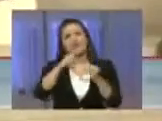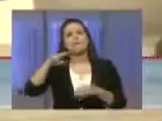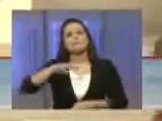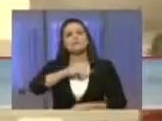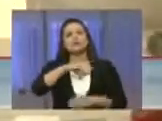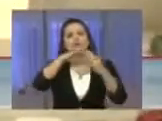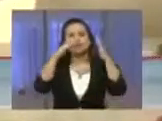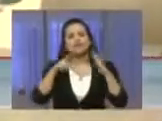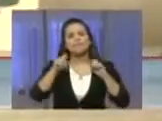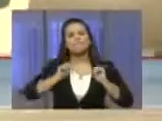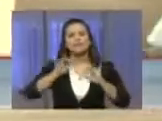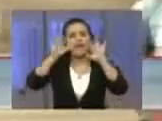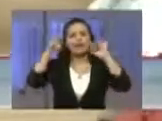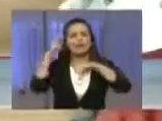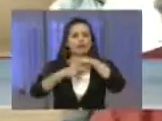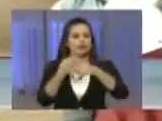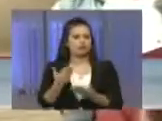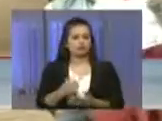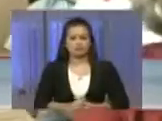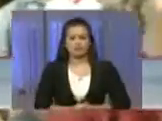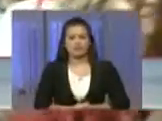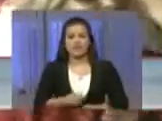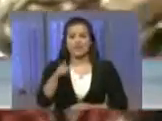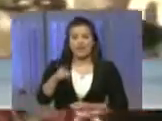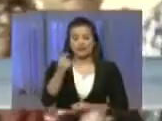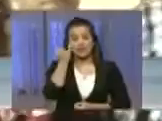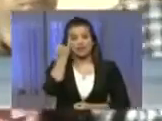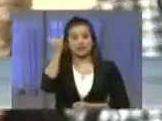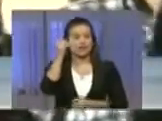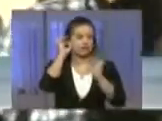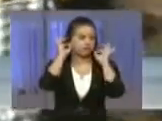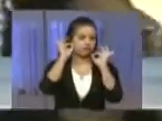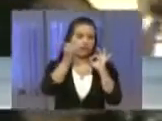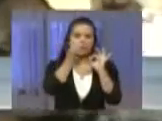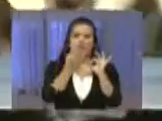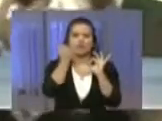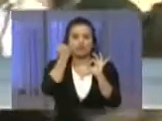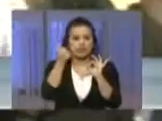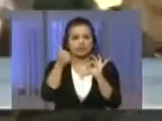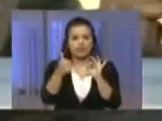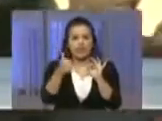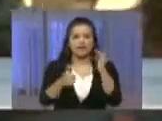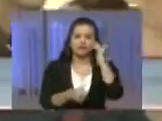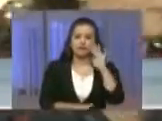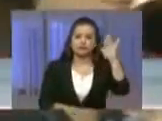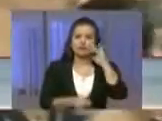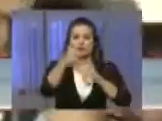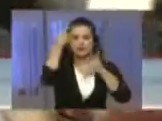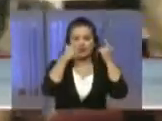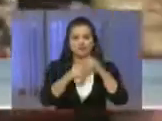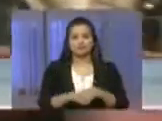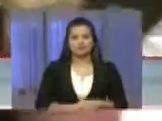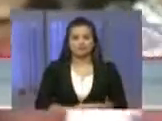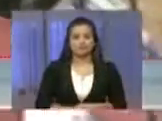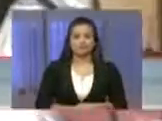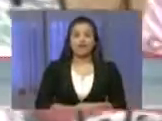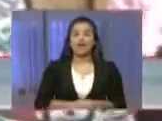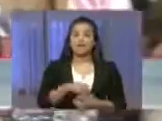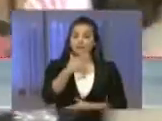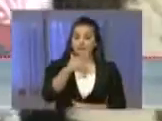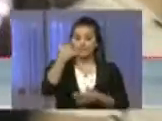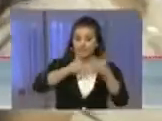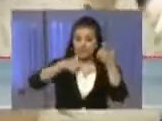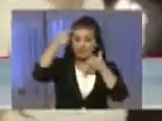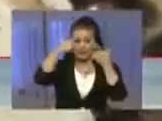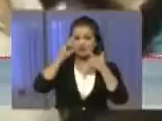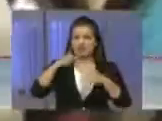de esta Revolución fue la una de las ideas más extraordinarias de los sueños del presidente Chávez presidente Chávez hizo todo